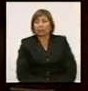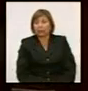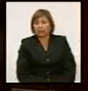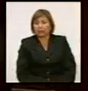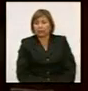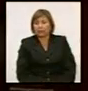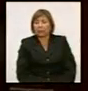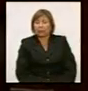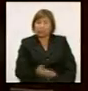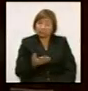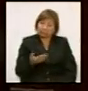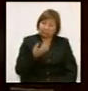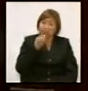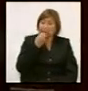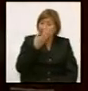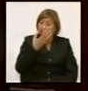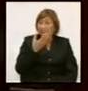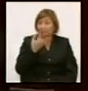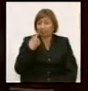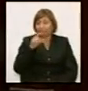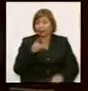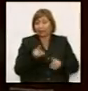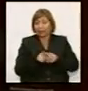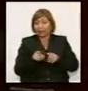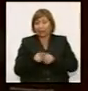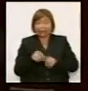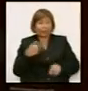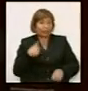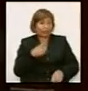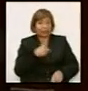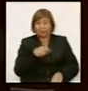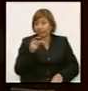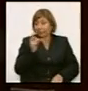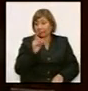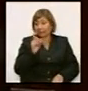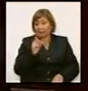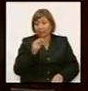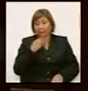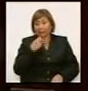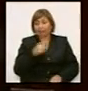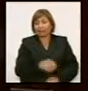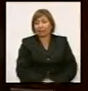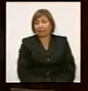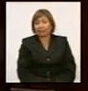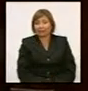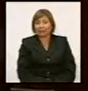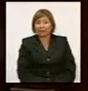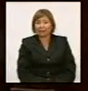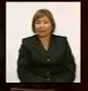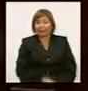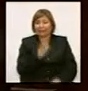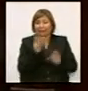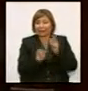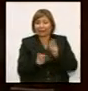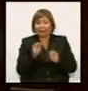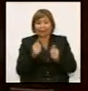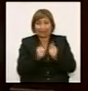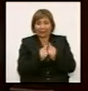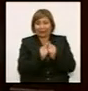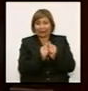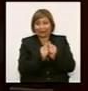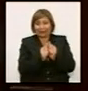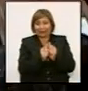Ah, le dije, pero también entre nosotros, no como el caso de Ledesma, hay gente que enseguida que